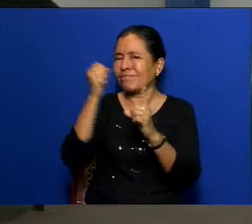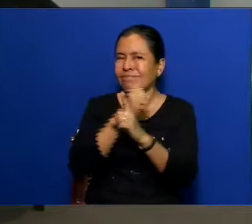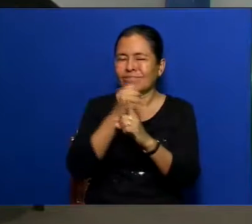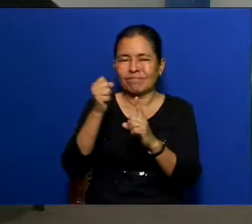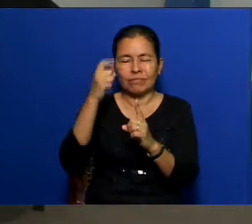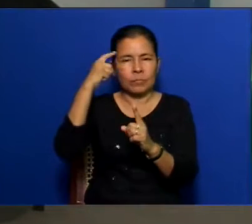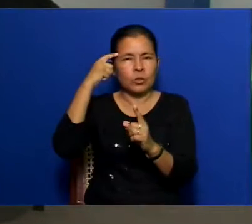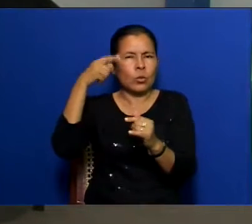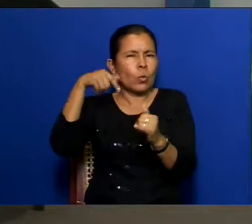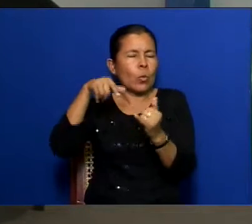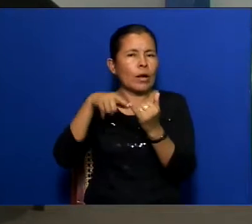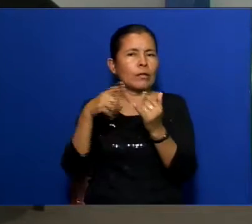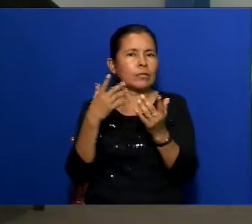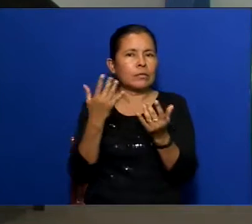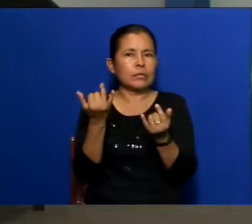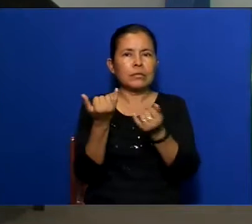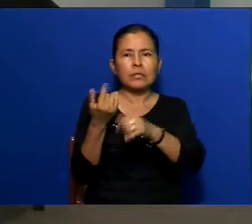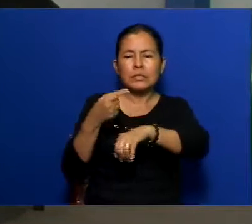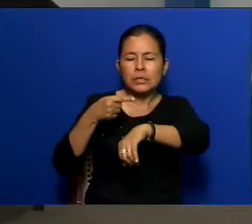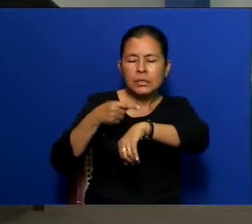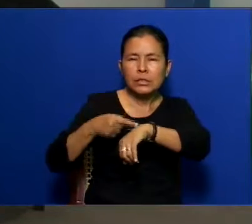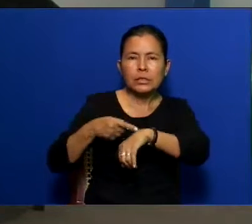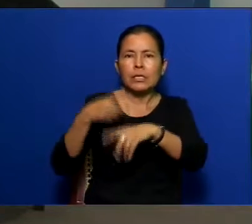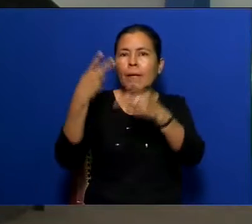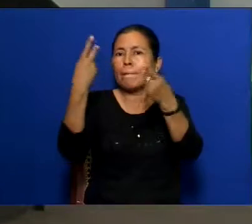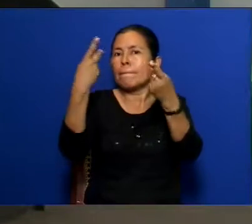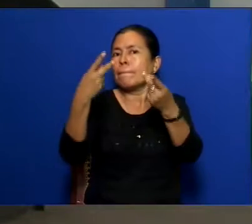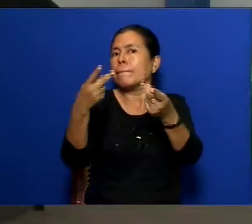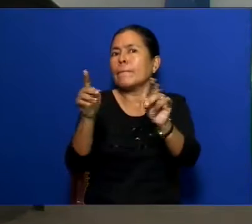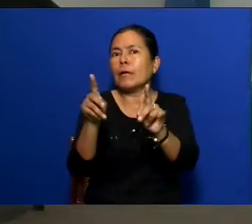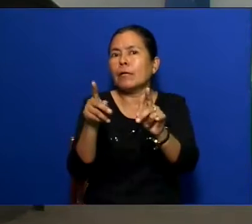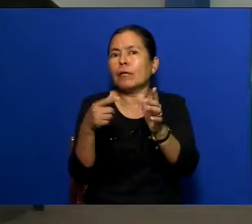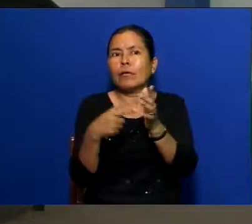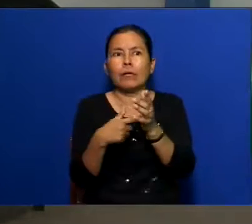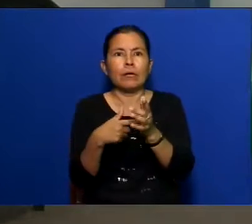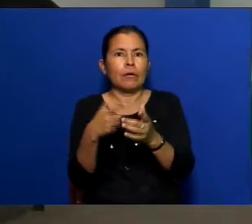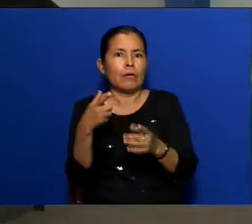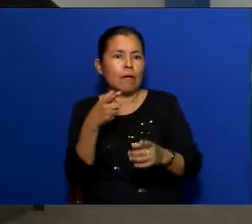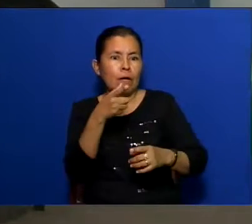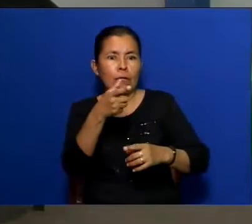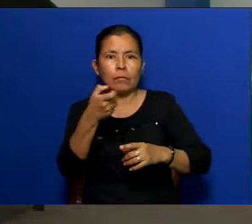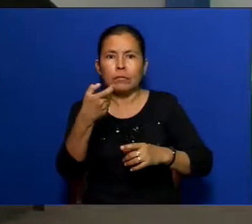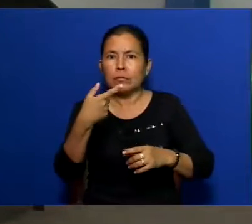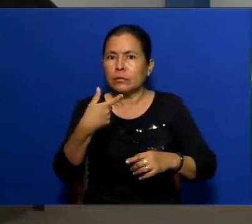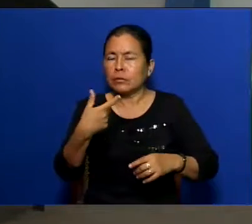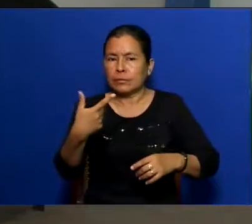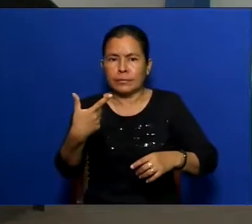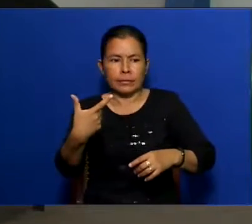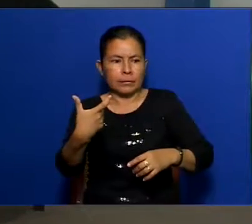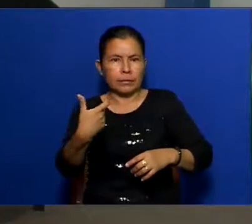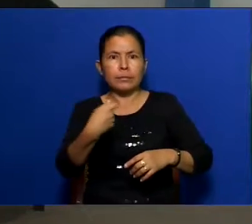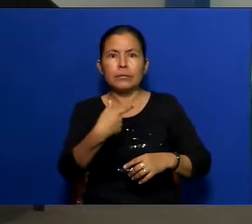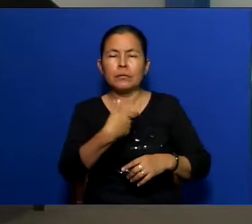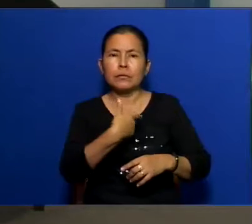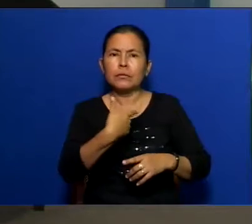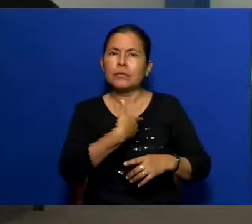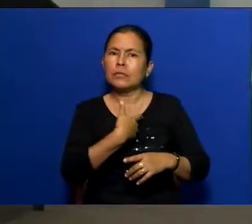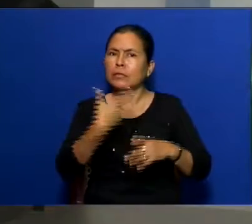una herida producida, por ejemplo, como un proyectil por arma de fuego. Es decir, cuando un proyectil de arma de